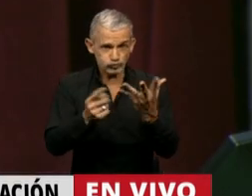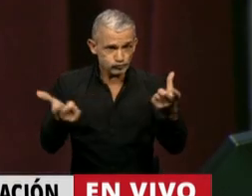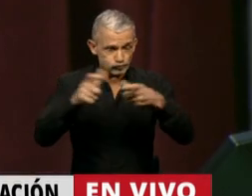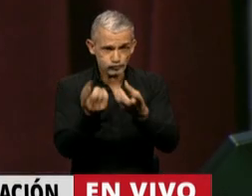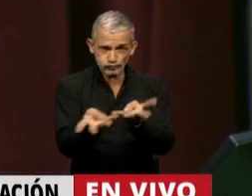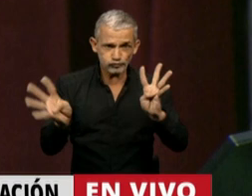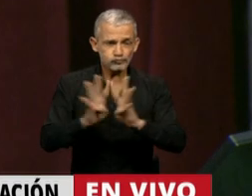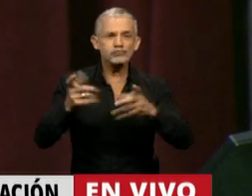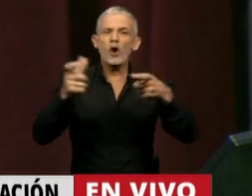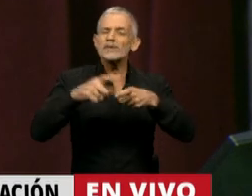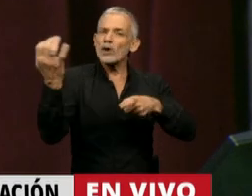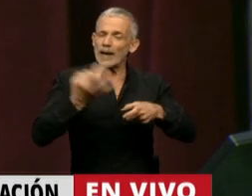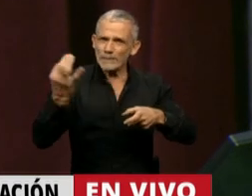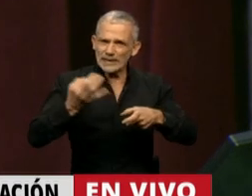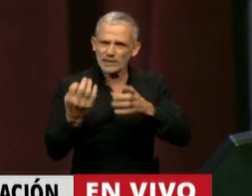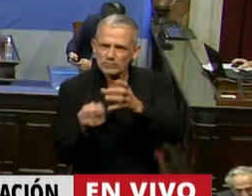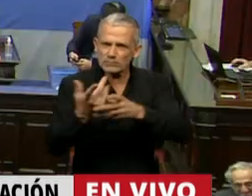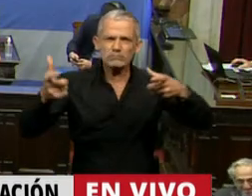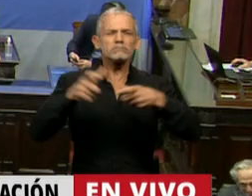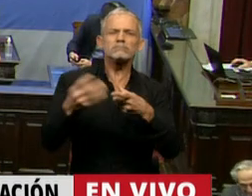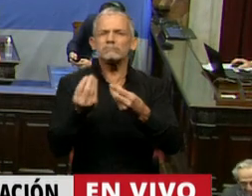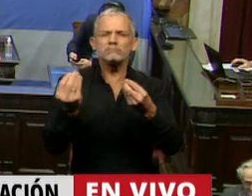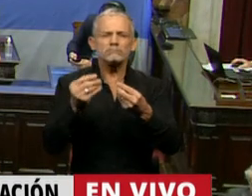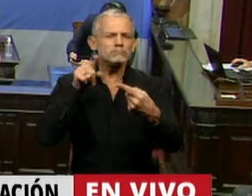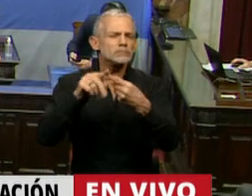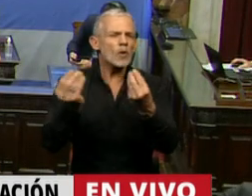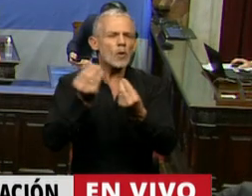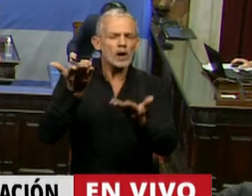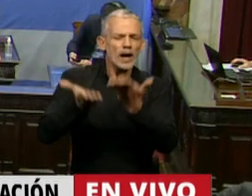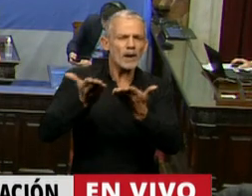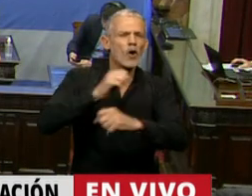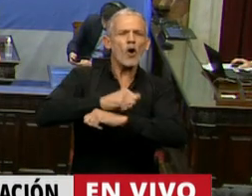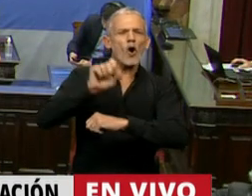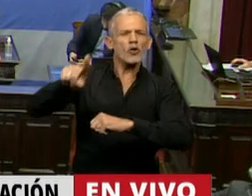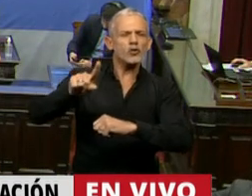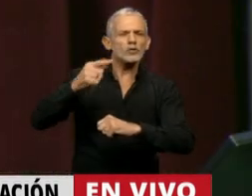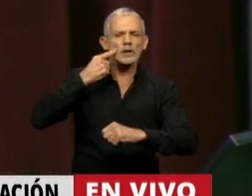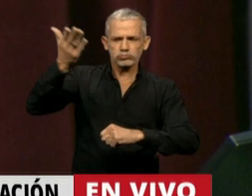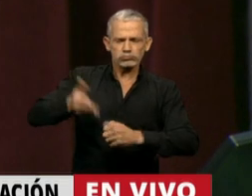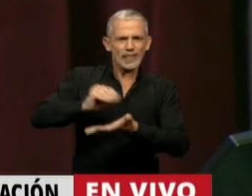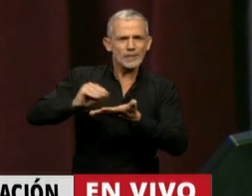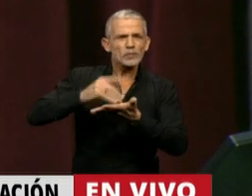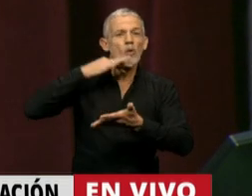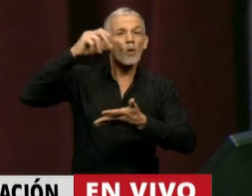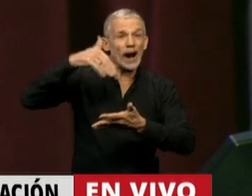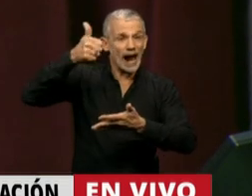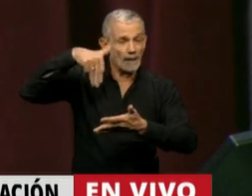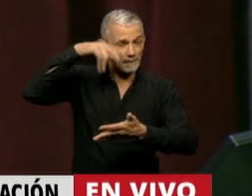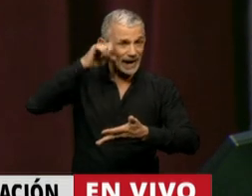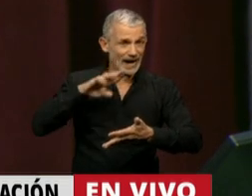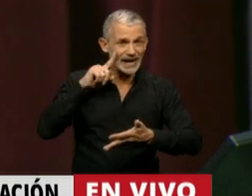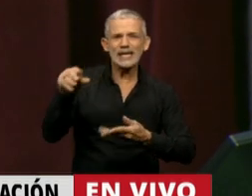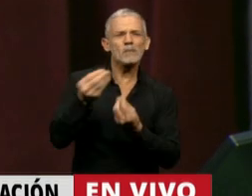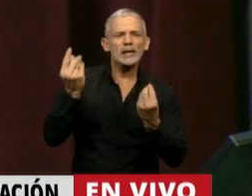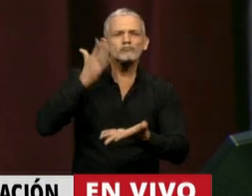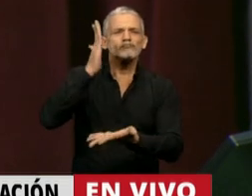yñ creada los efectos de evaluar la conducta del señor diputado Juan ami para las